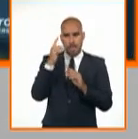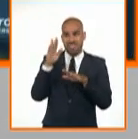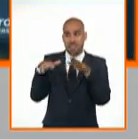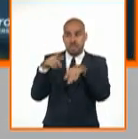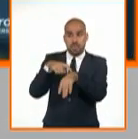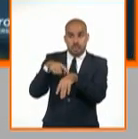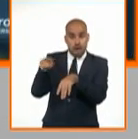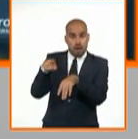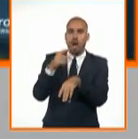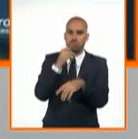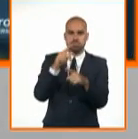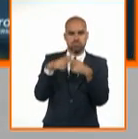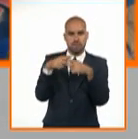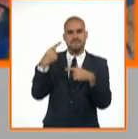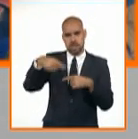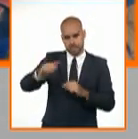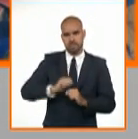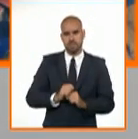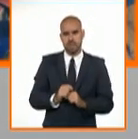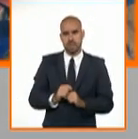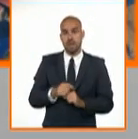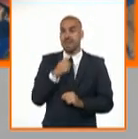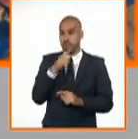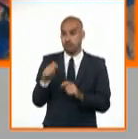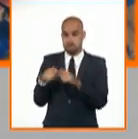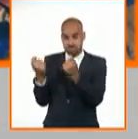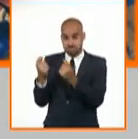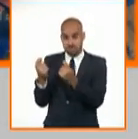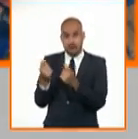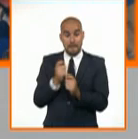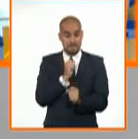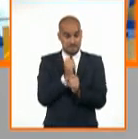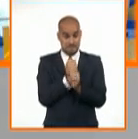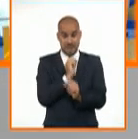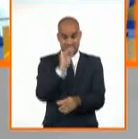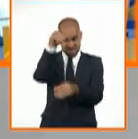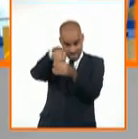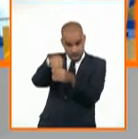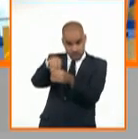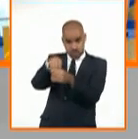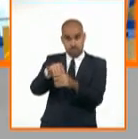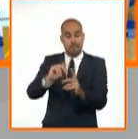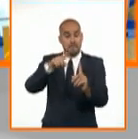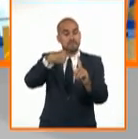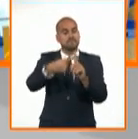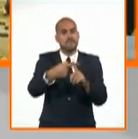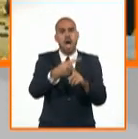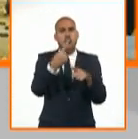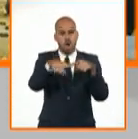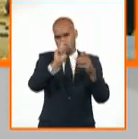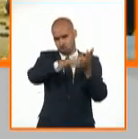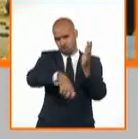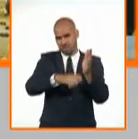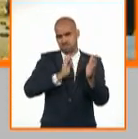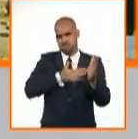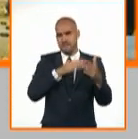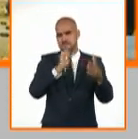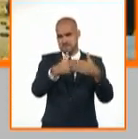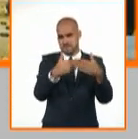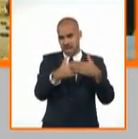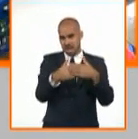vez que sale una unidad es los trabajadores tanto de la termoeléctrica como los que están contratados de la empresa de mantenimiento a la